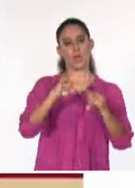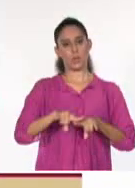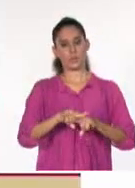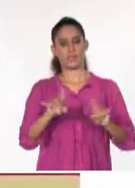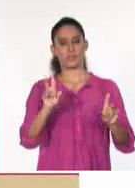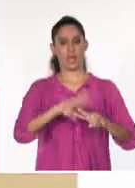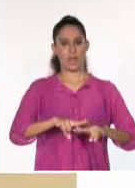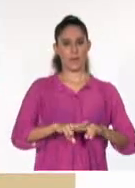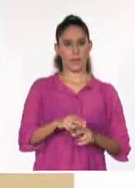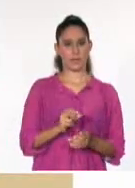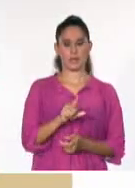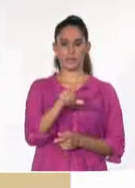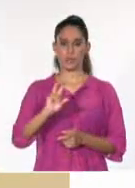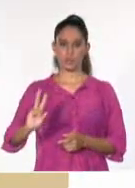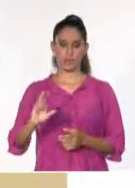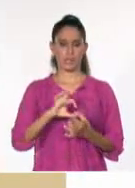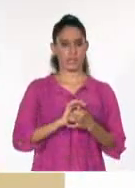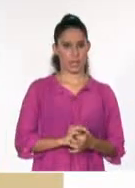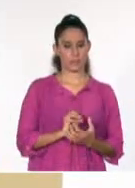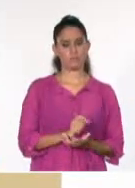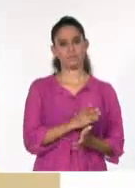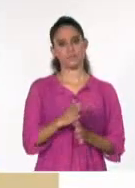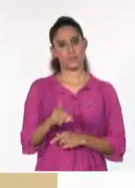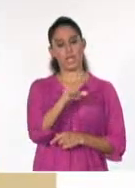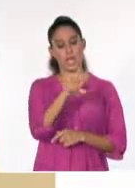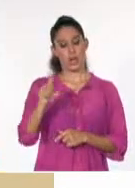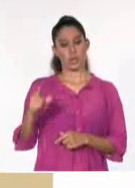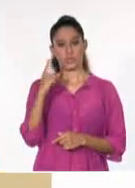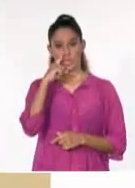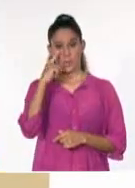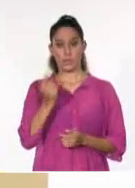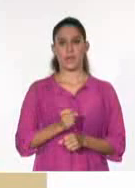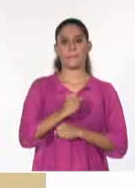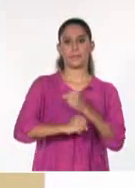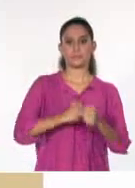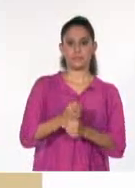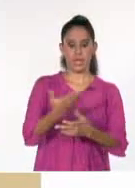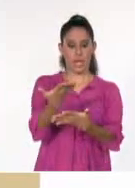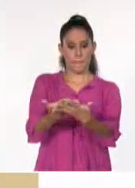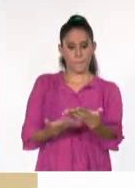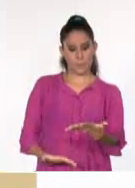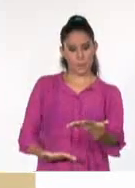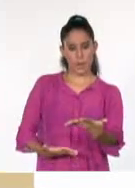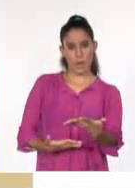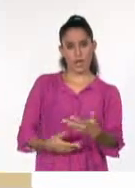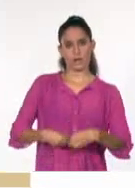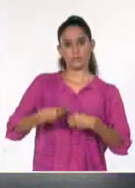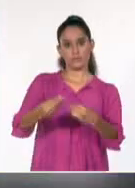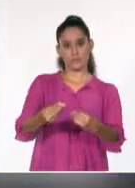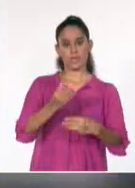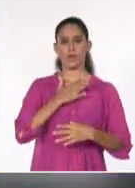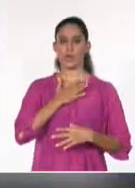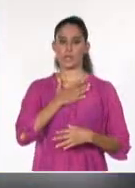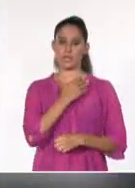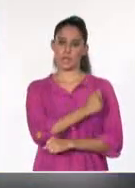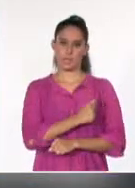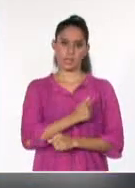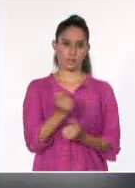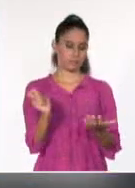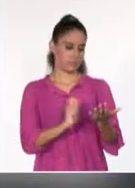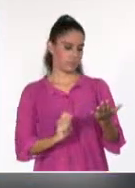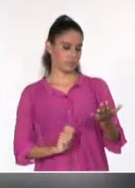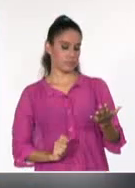Habana. El 11 de noviembre se aplicará el examen de captación a quienes decidan optar por esta opción. Junto